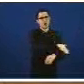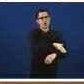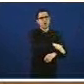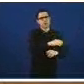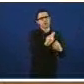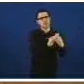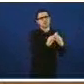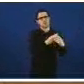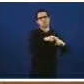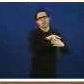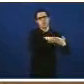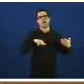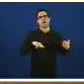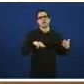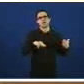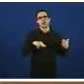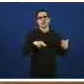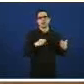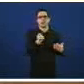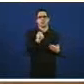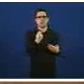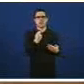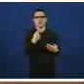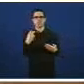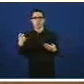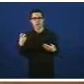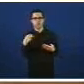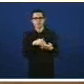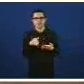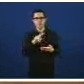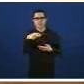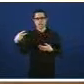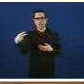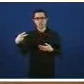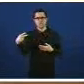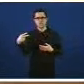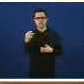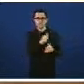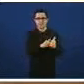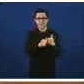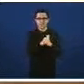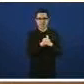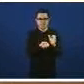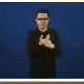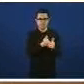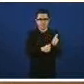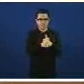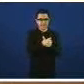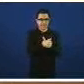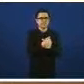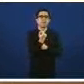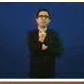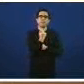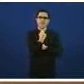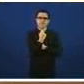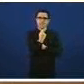de Galicia De mil Doucentos Millóns De euros De preferentes Mil Millóns De